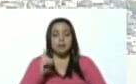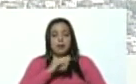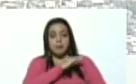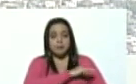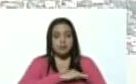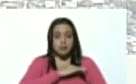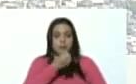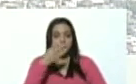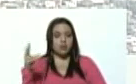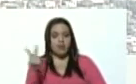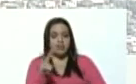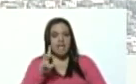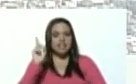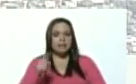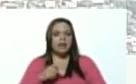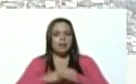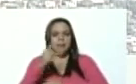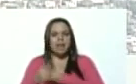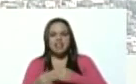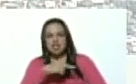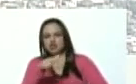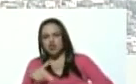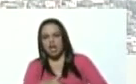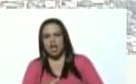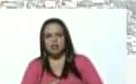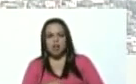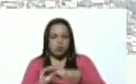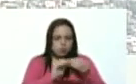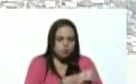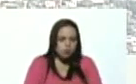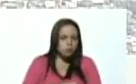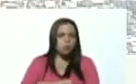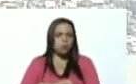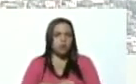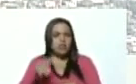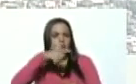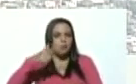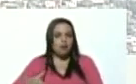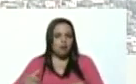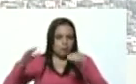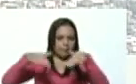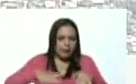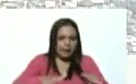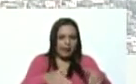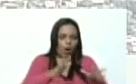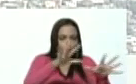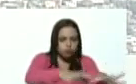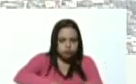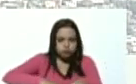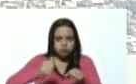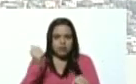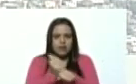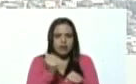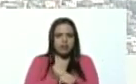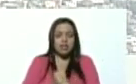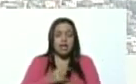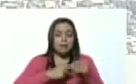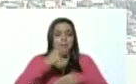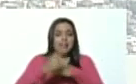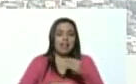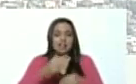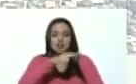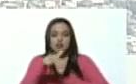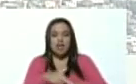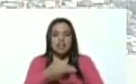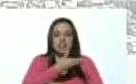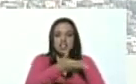de Pesca y Acuicultura y Reparación de los Pueblos de Pescadores, en el Plan Nacional de Distribución